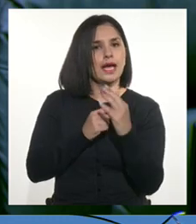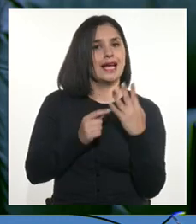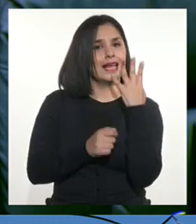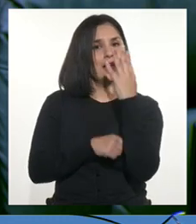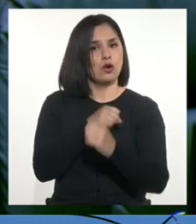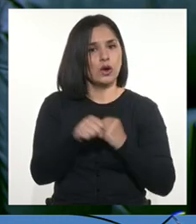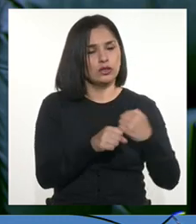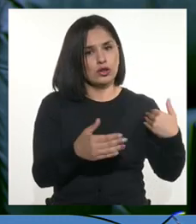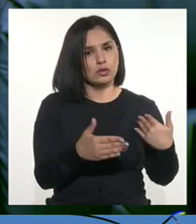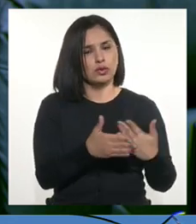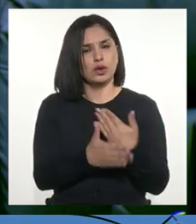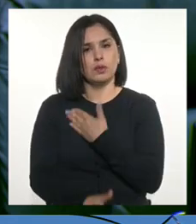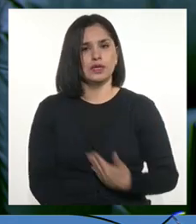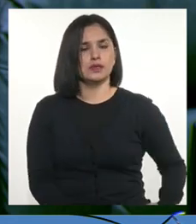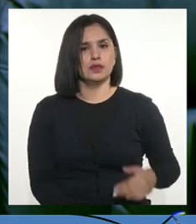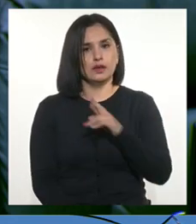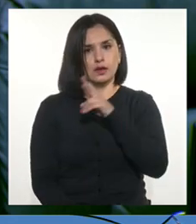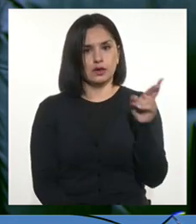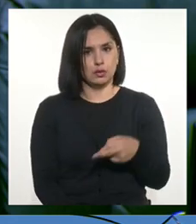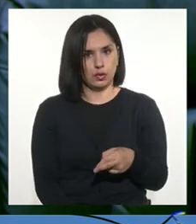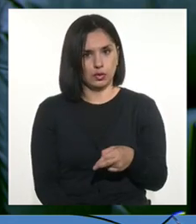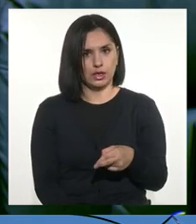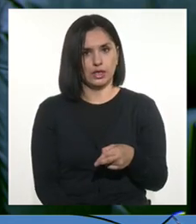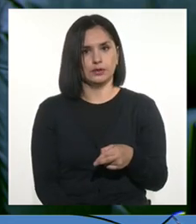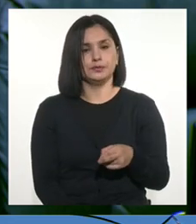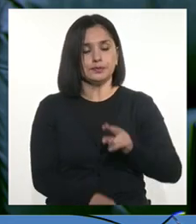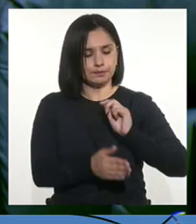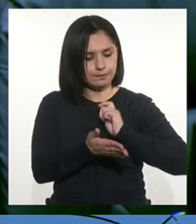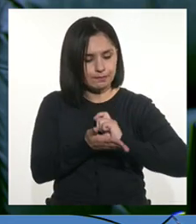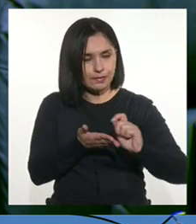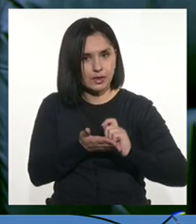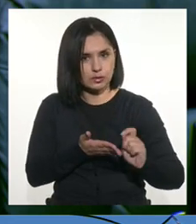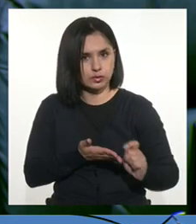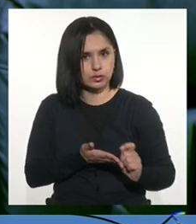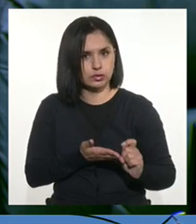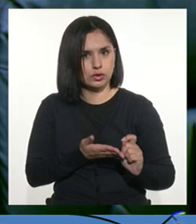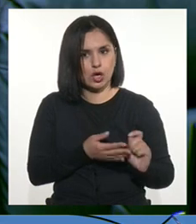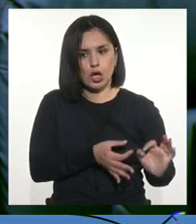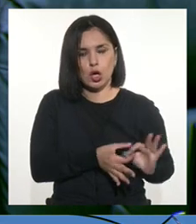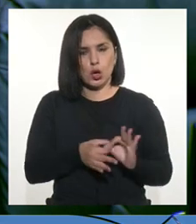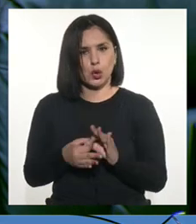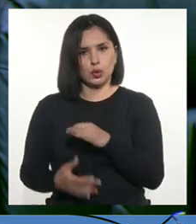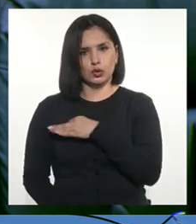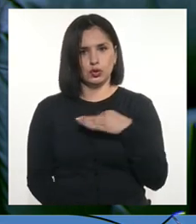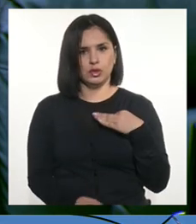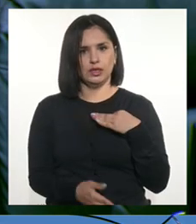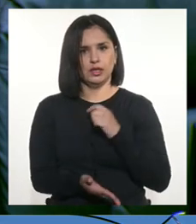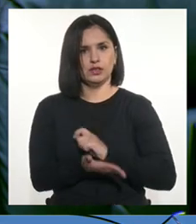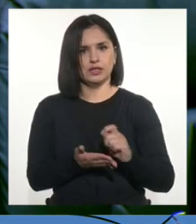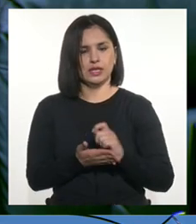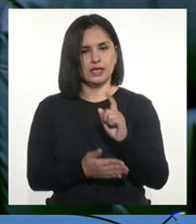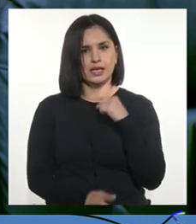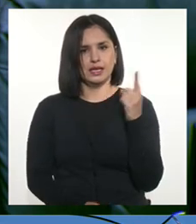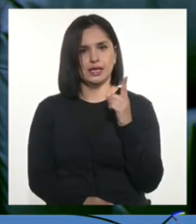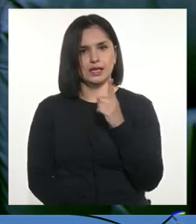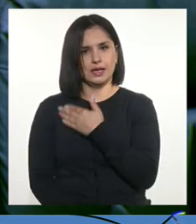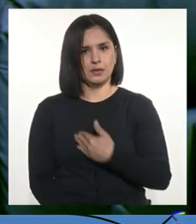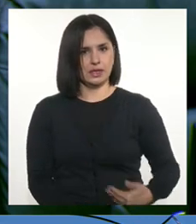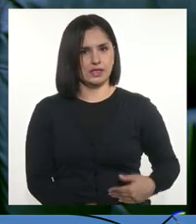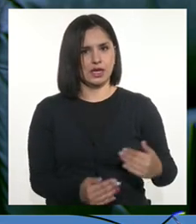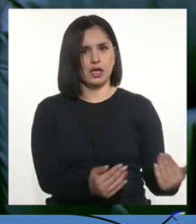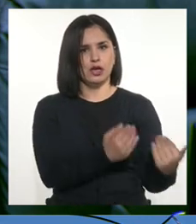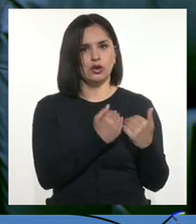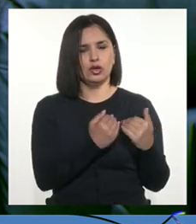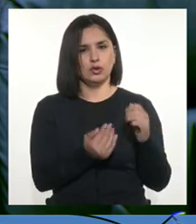años el presidente de la republica elaborará a través del ministerio secretaría general de la presidencia con un apoyo de las secretarías